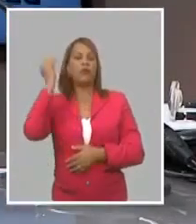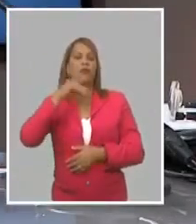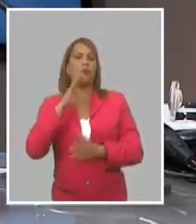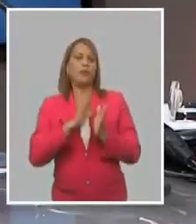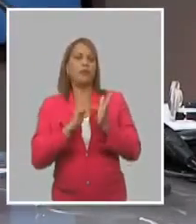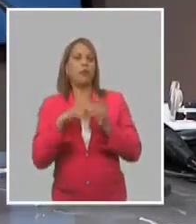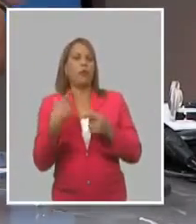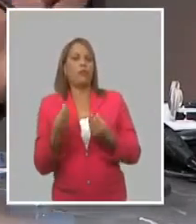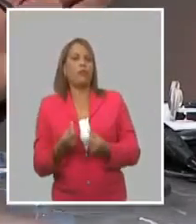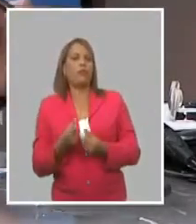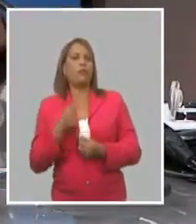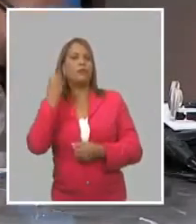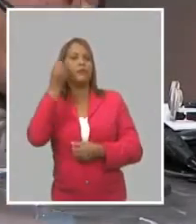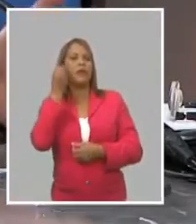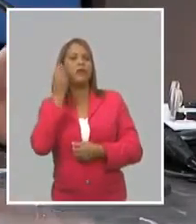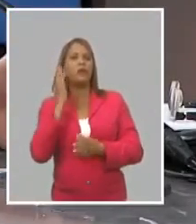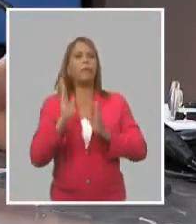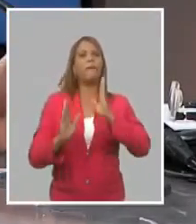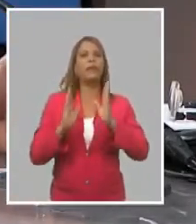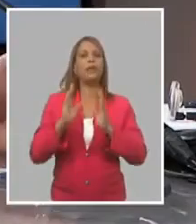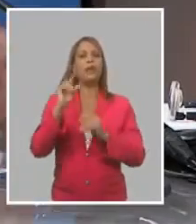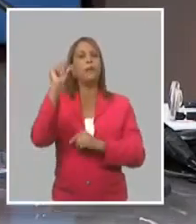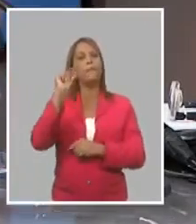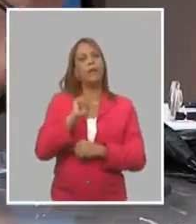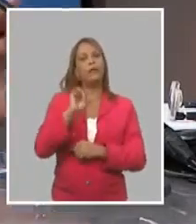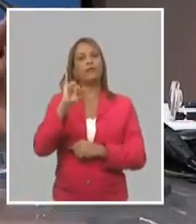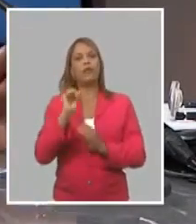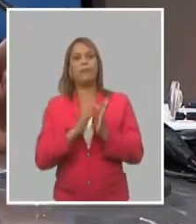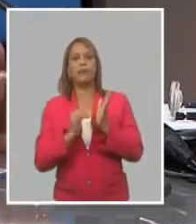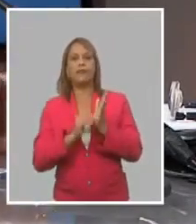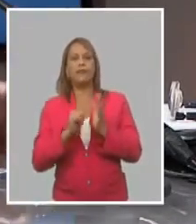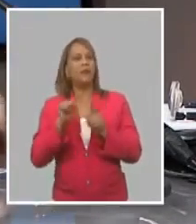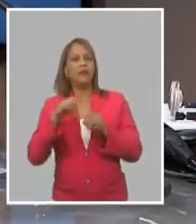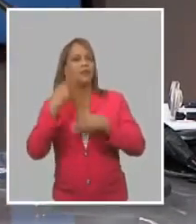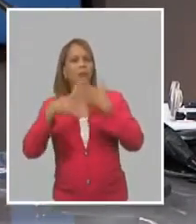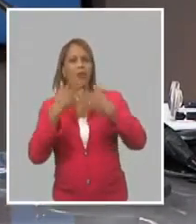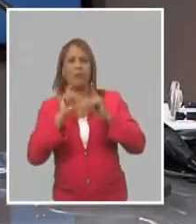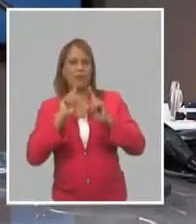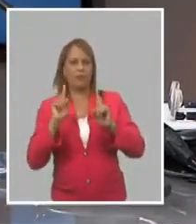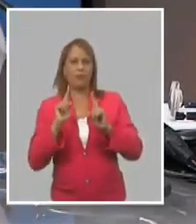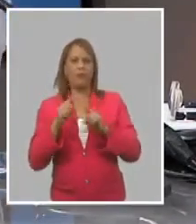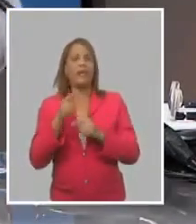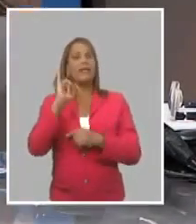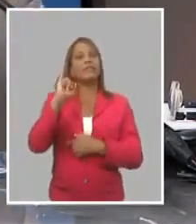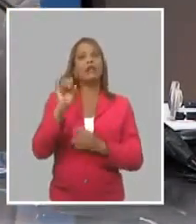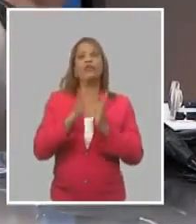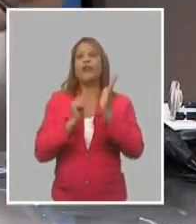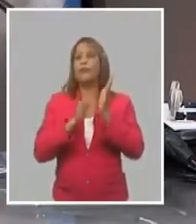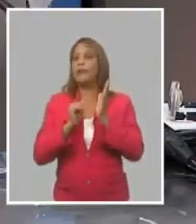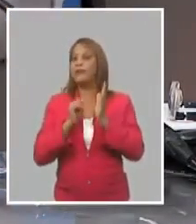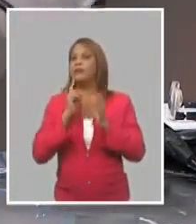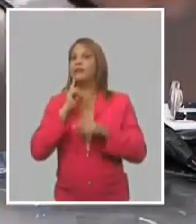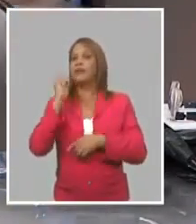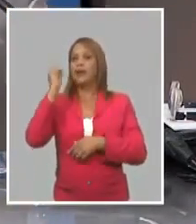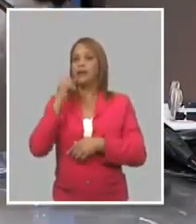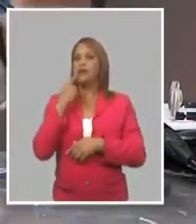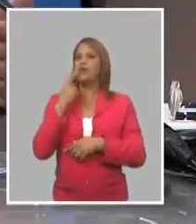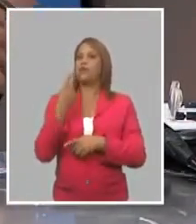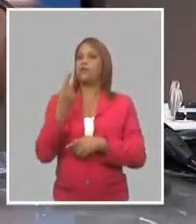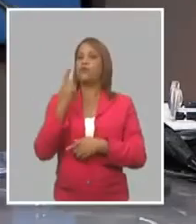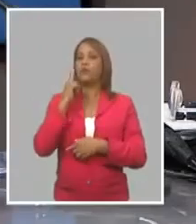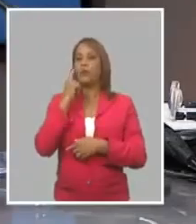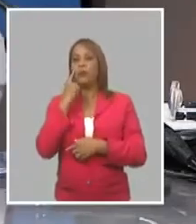hacer. Estamos pensando que sea un periodo no menor de 6 meses, pero eso no es un problema. Si a los 6 meses se dan señales que